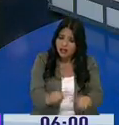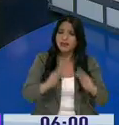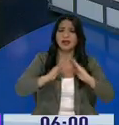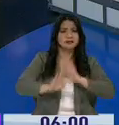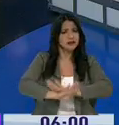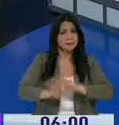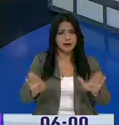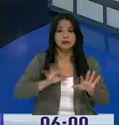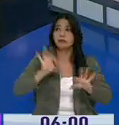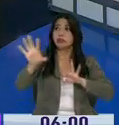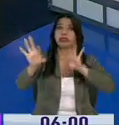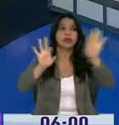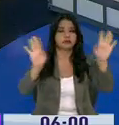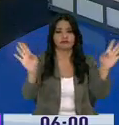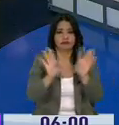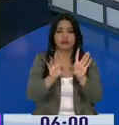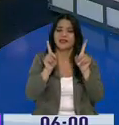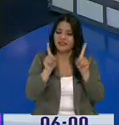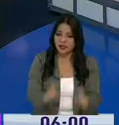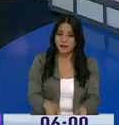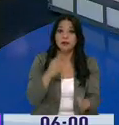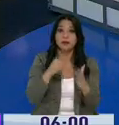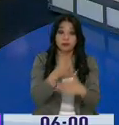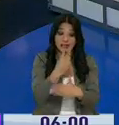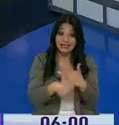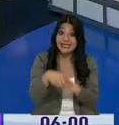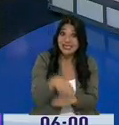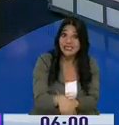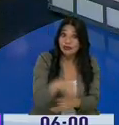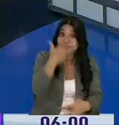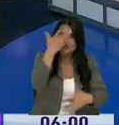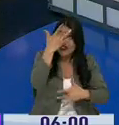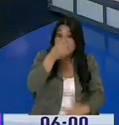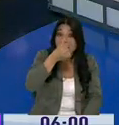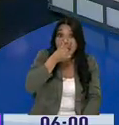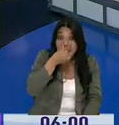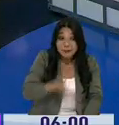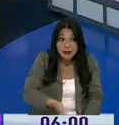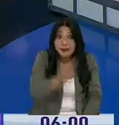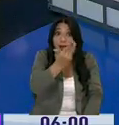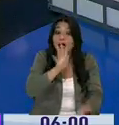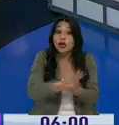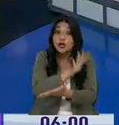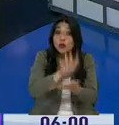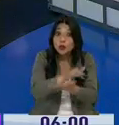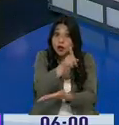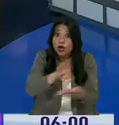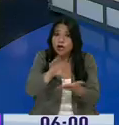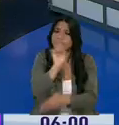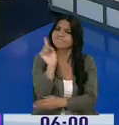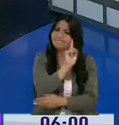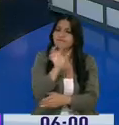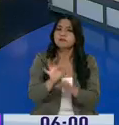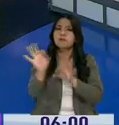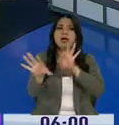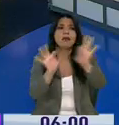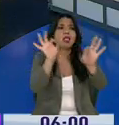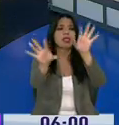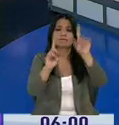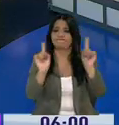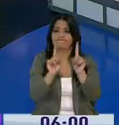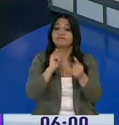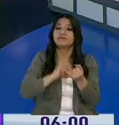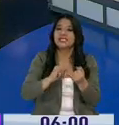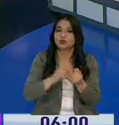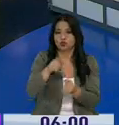Quédese en casa, igual en, exacto, los colegios. Si su hijo está con gripe, no lo mande a clases. Exacto. Porque se puede contagiar. Esto es un virus,